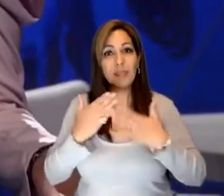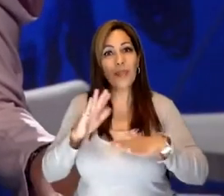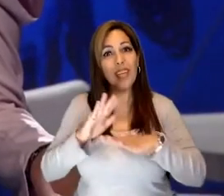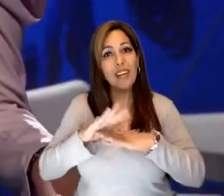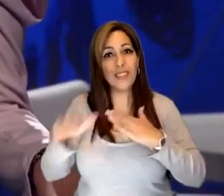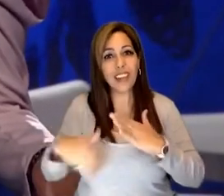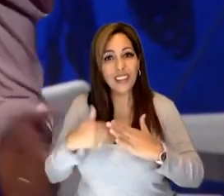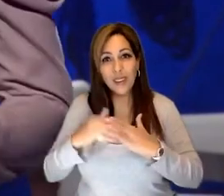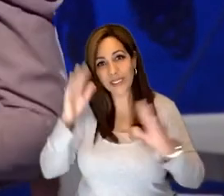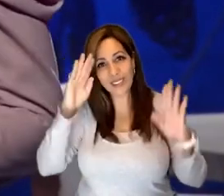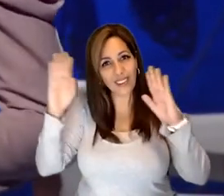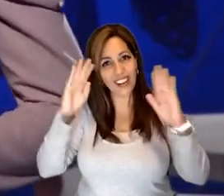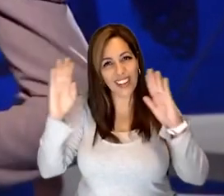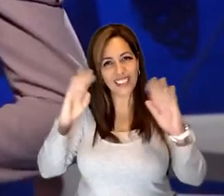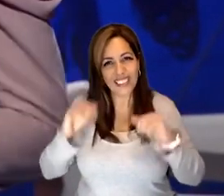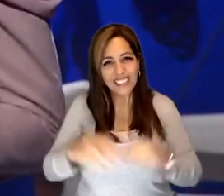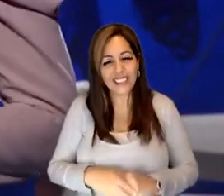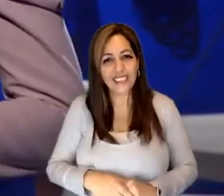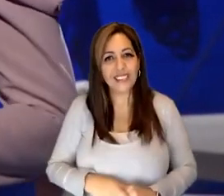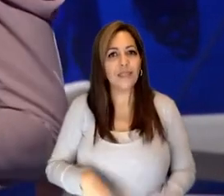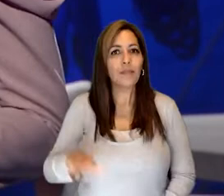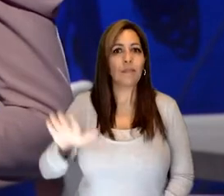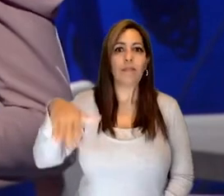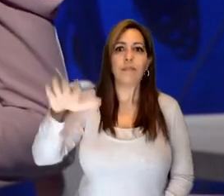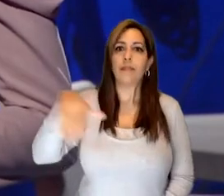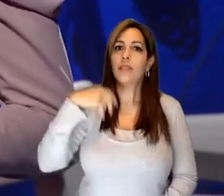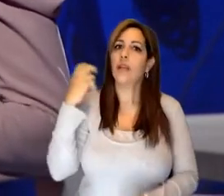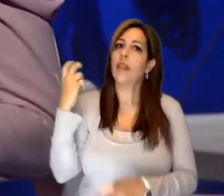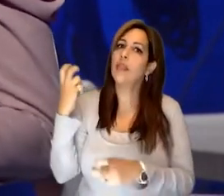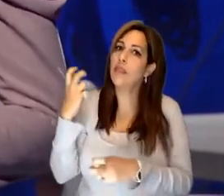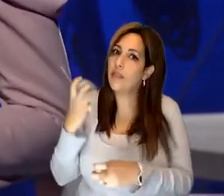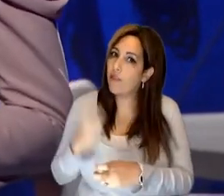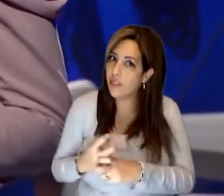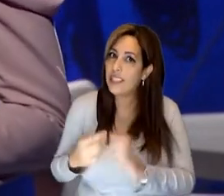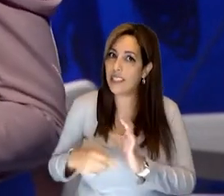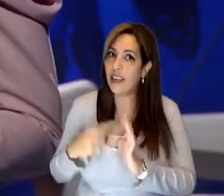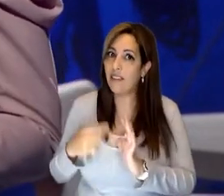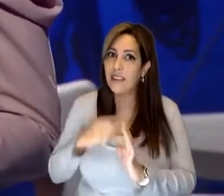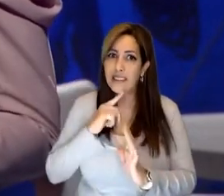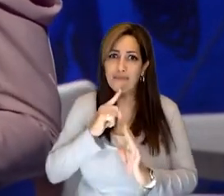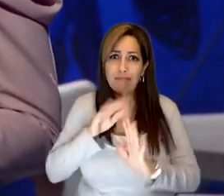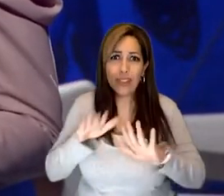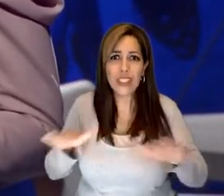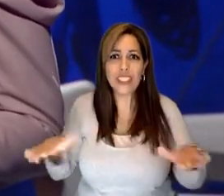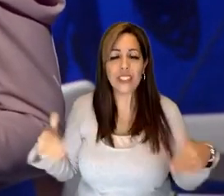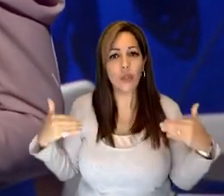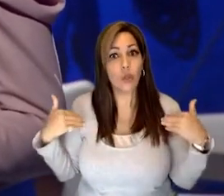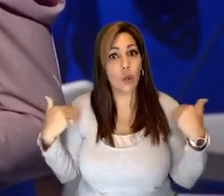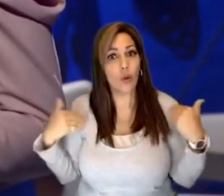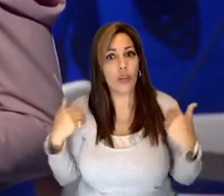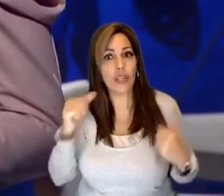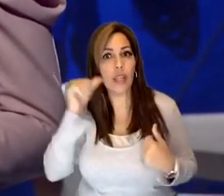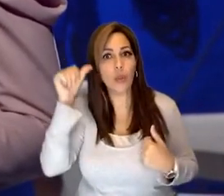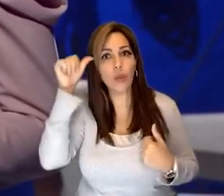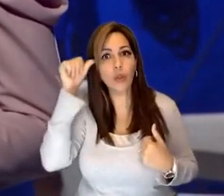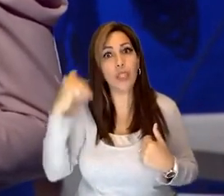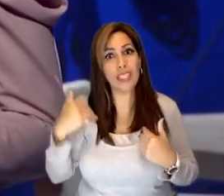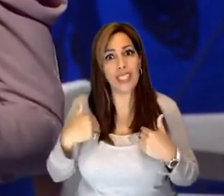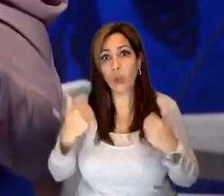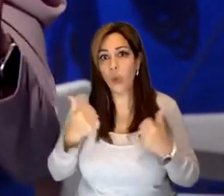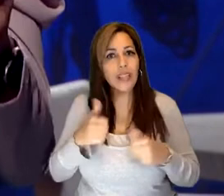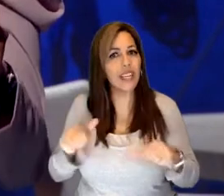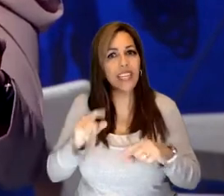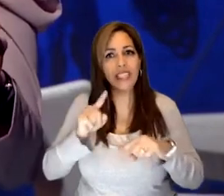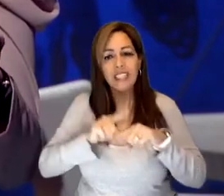Muy buenas noches tengan todos y todas. Oigan, qué difícil se les hace a veces a nuestros niños, jóvenes y adultos con diversidad